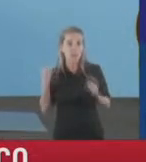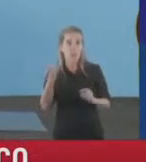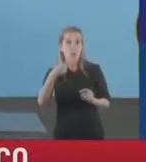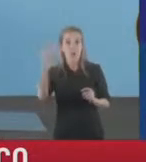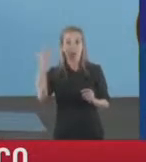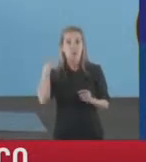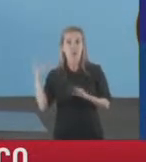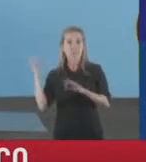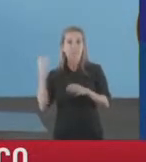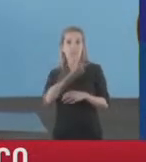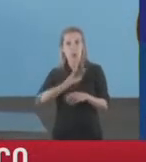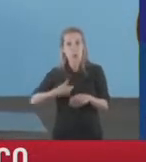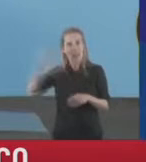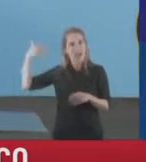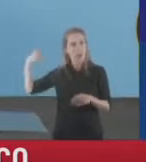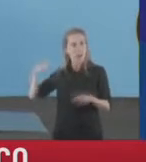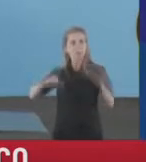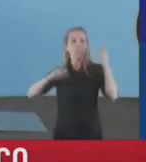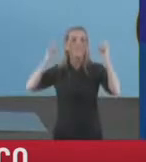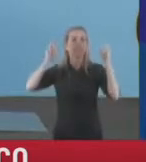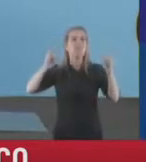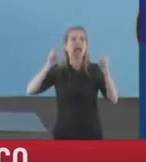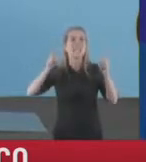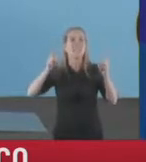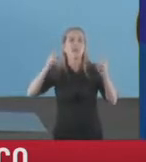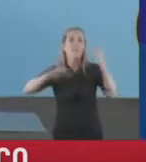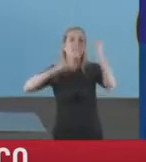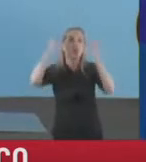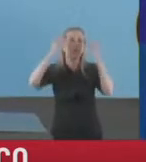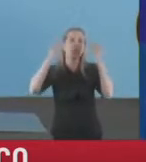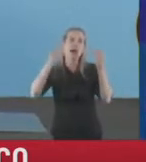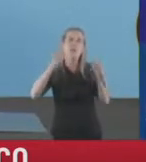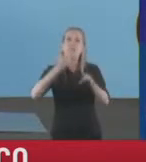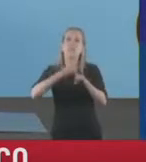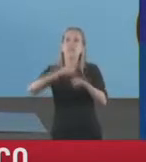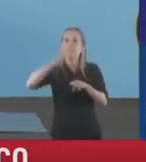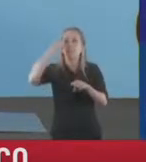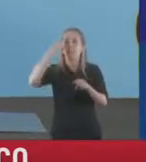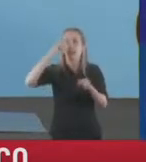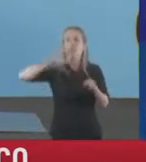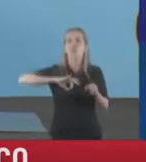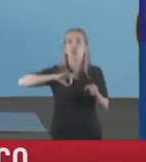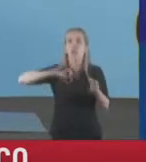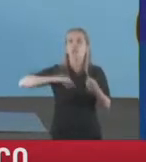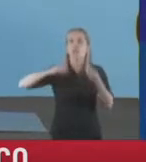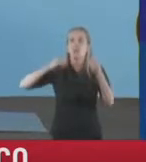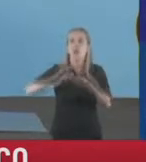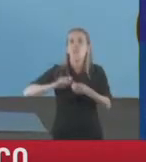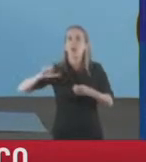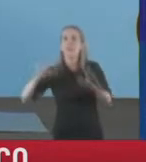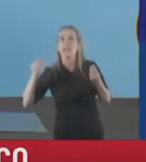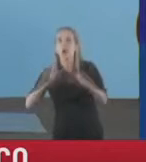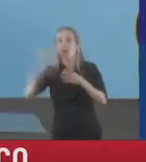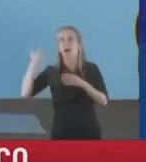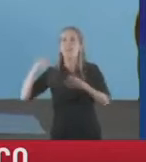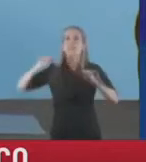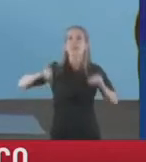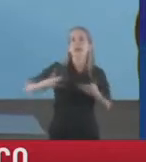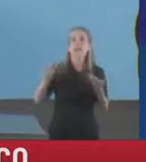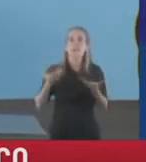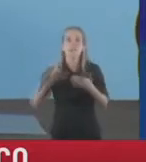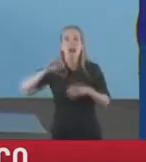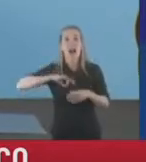les decía, hay 7 provincias en las que todavía no acordaron los salarios docentes. Hay casos en donde han